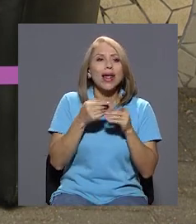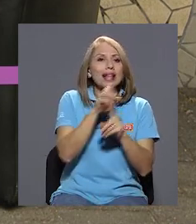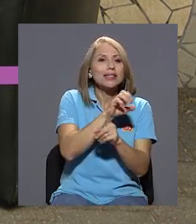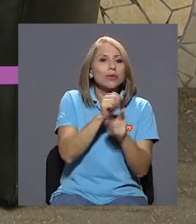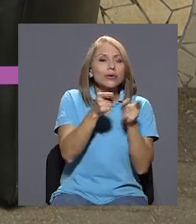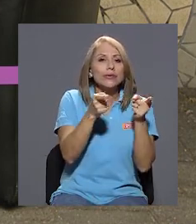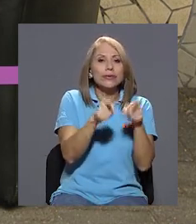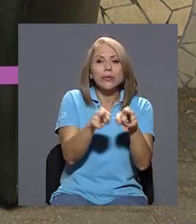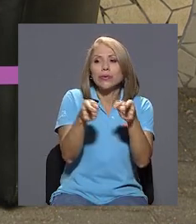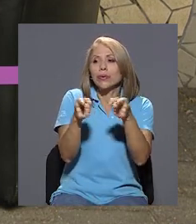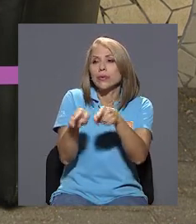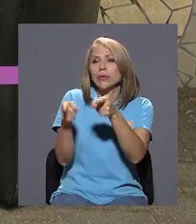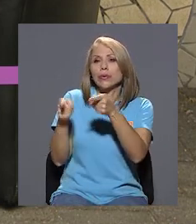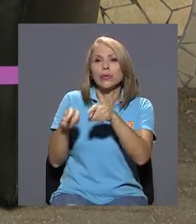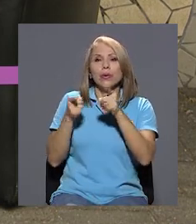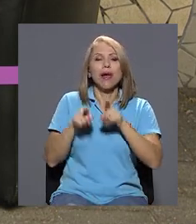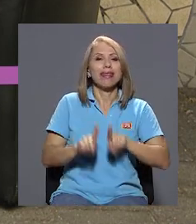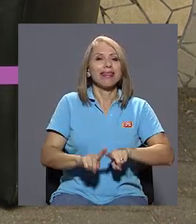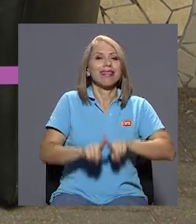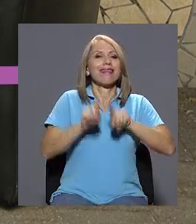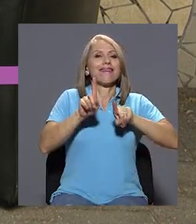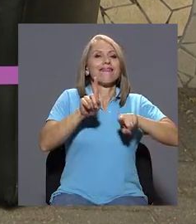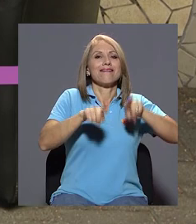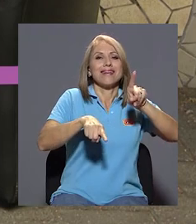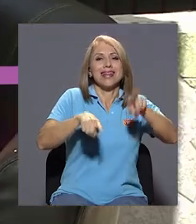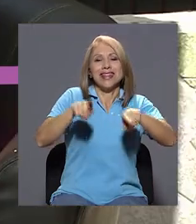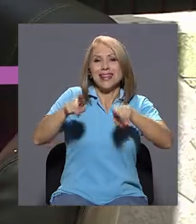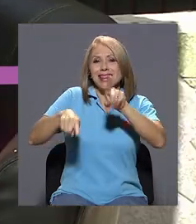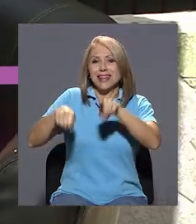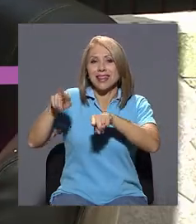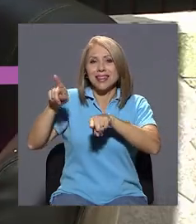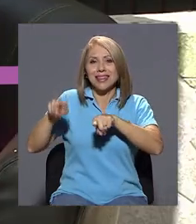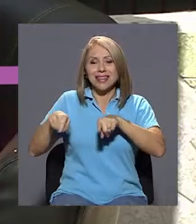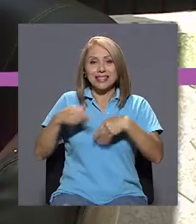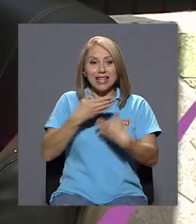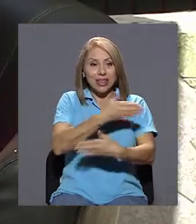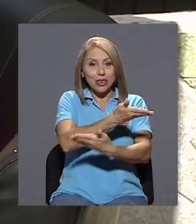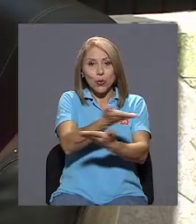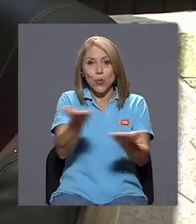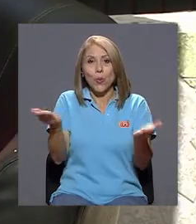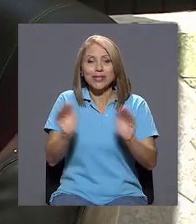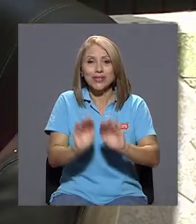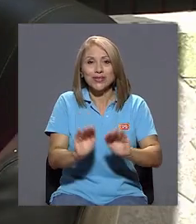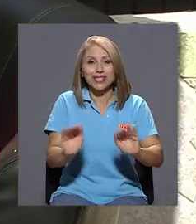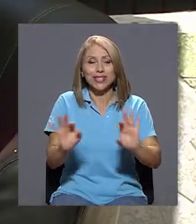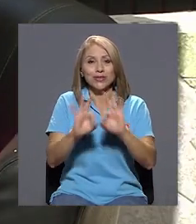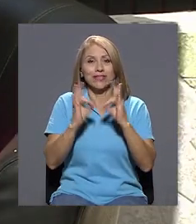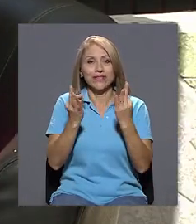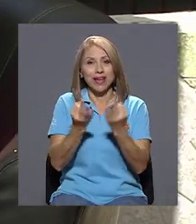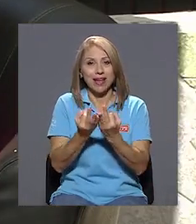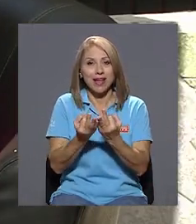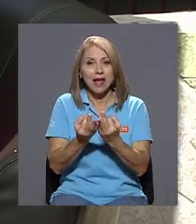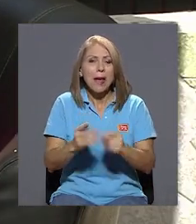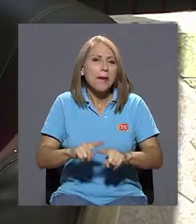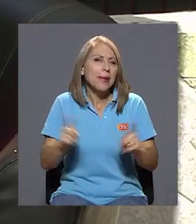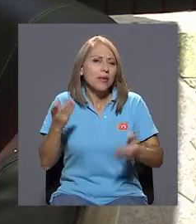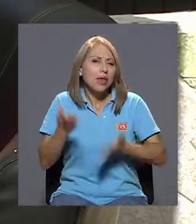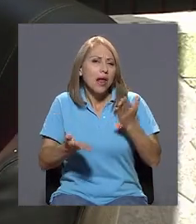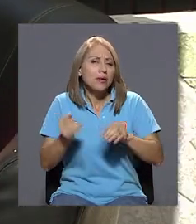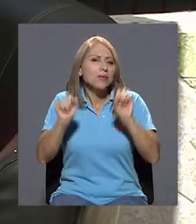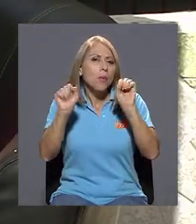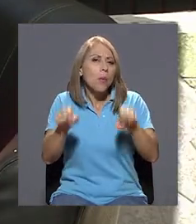las circunstancias serán diferentes y hay, ¿verdad?, situaciones en todos estos niños y estas familias. Pero habrá tal